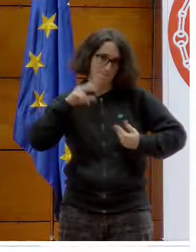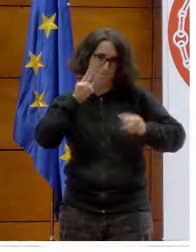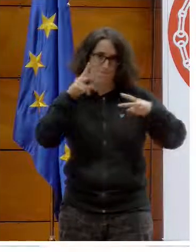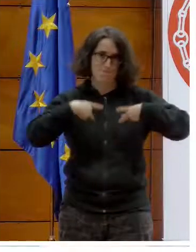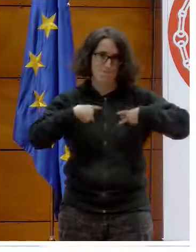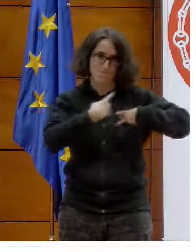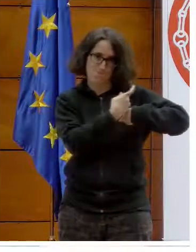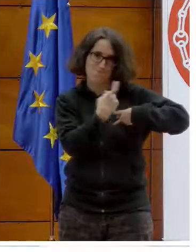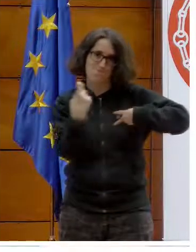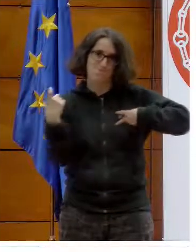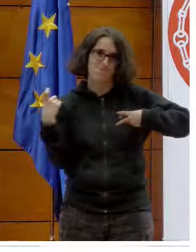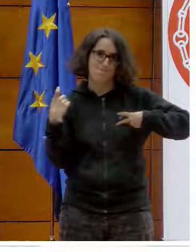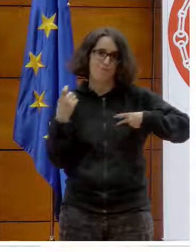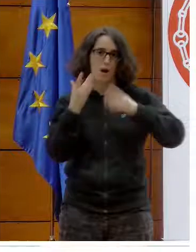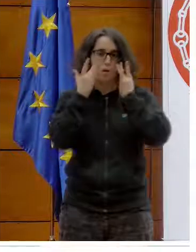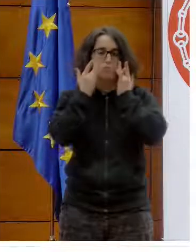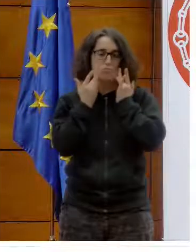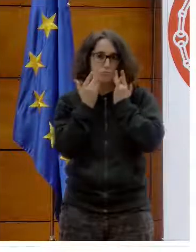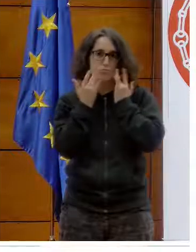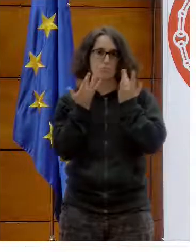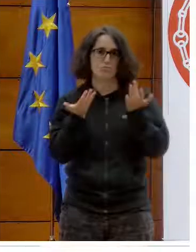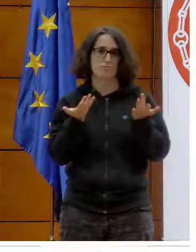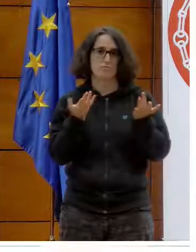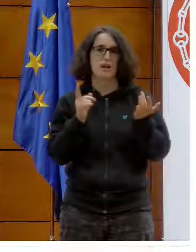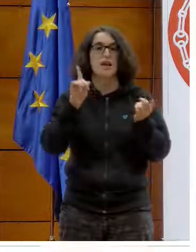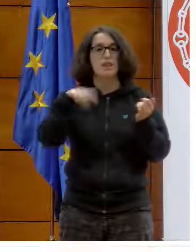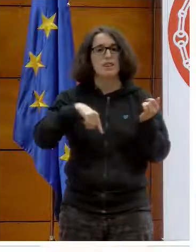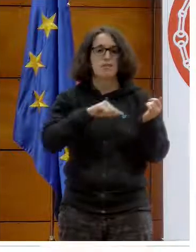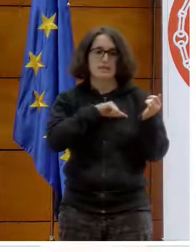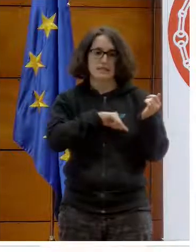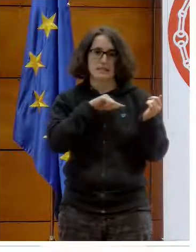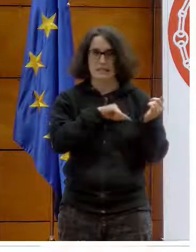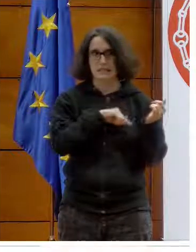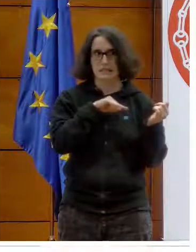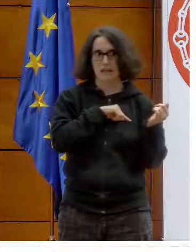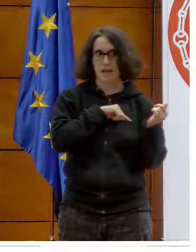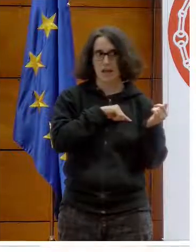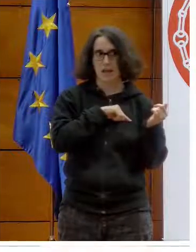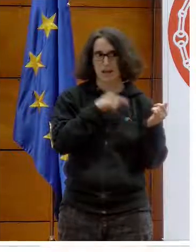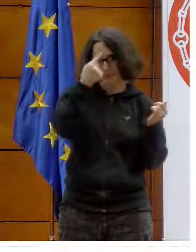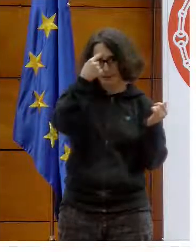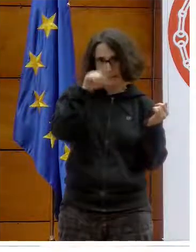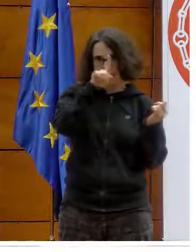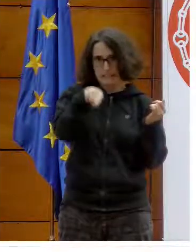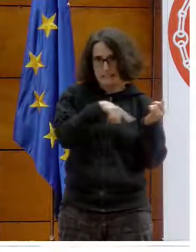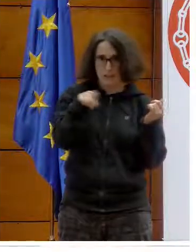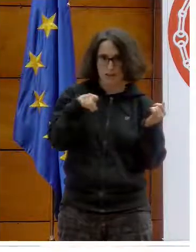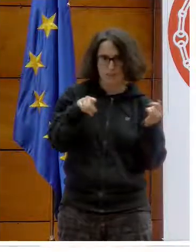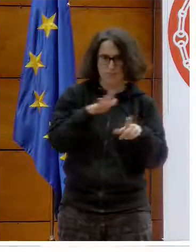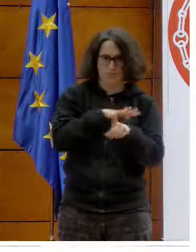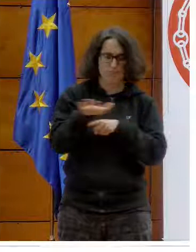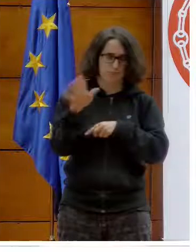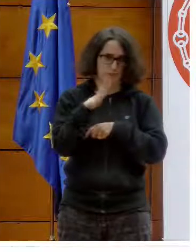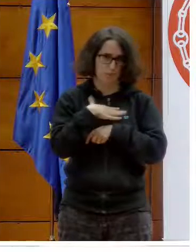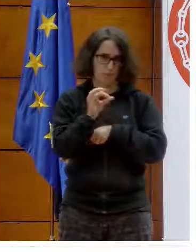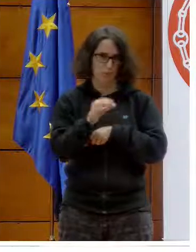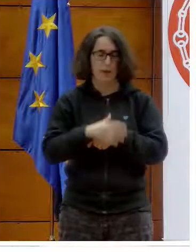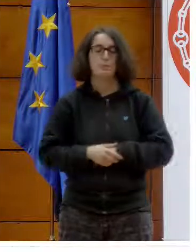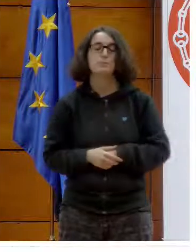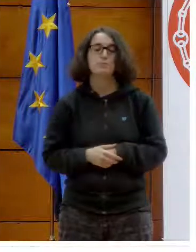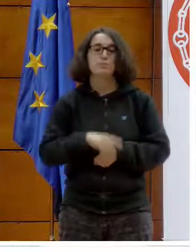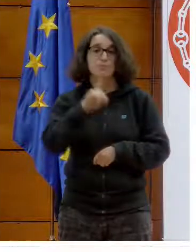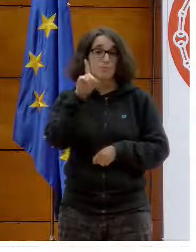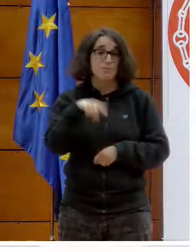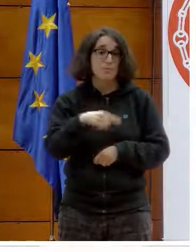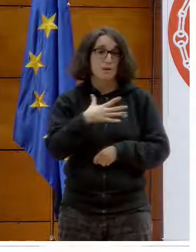relativamente objetiva, cómo me siento yo en un determinado momento, y esto puede afectar también al proceso rehabilitador. Puede haber alteraciones